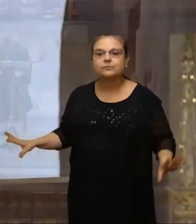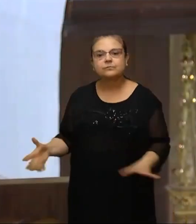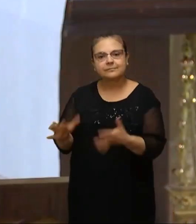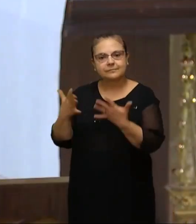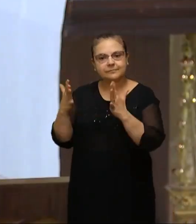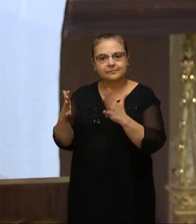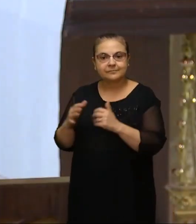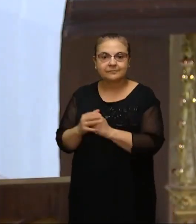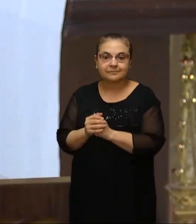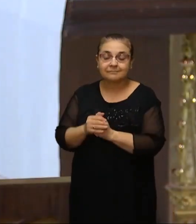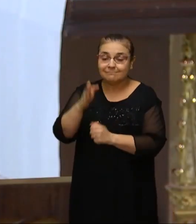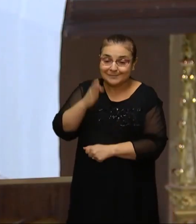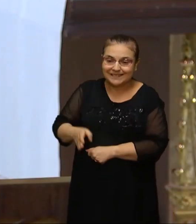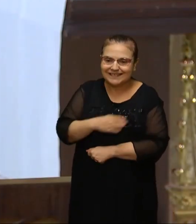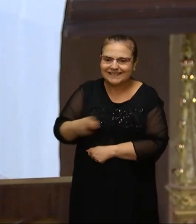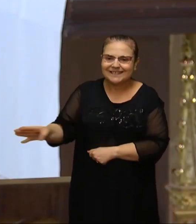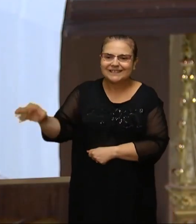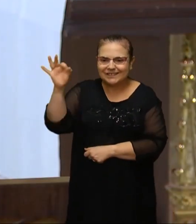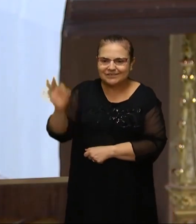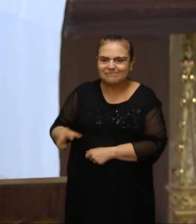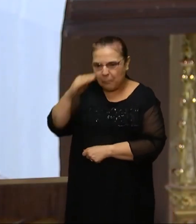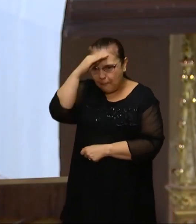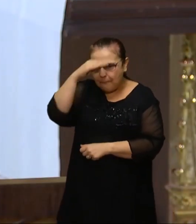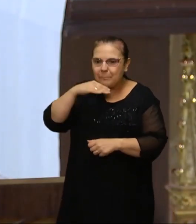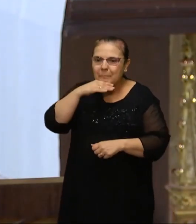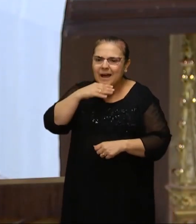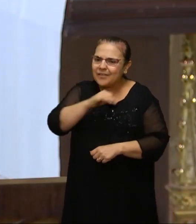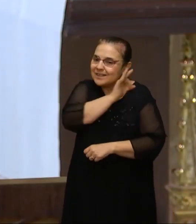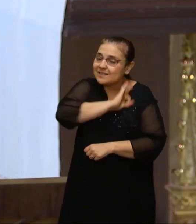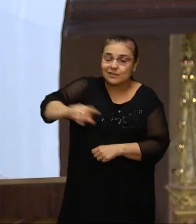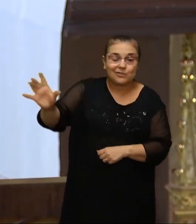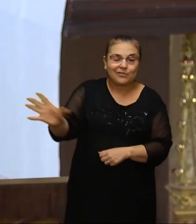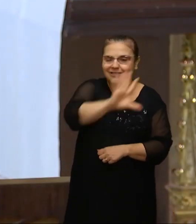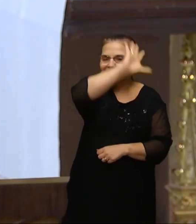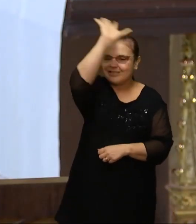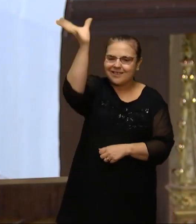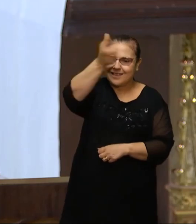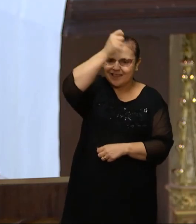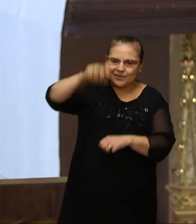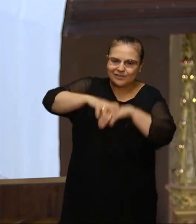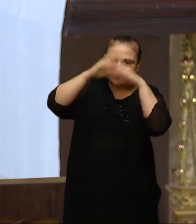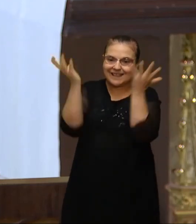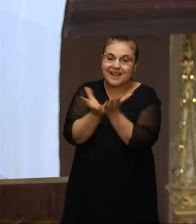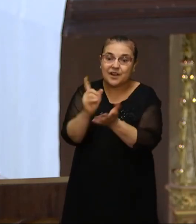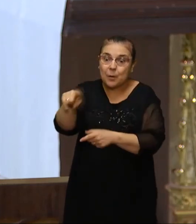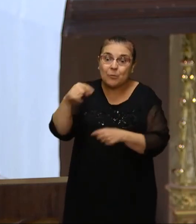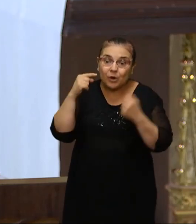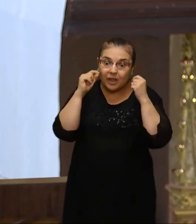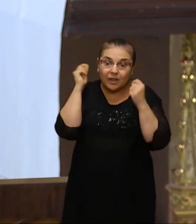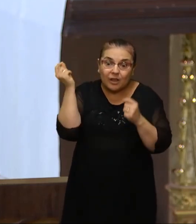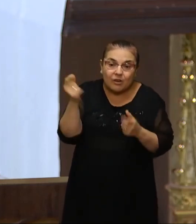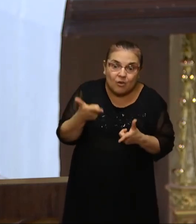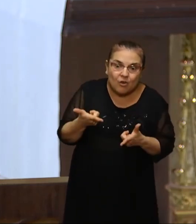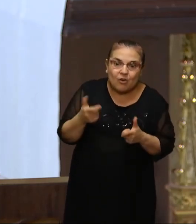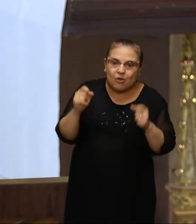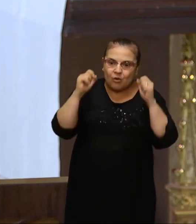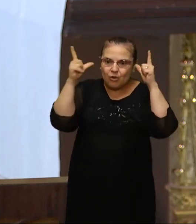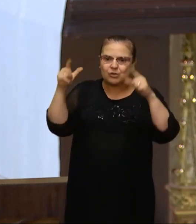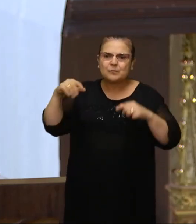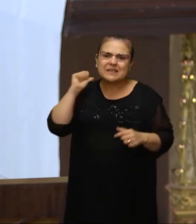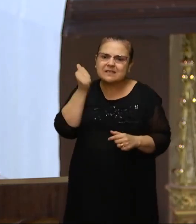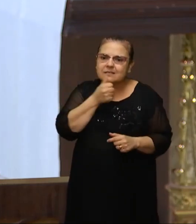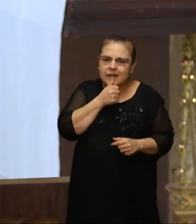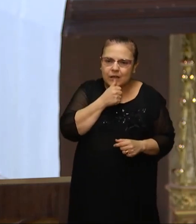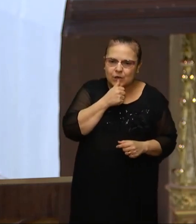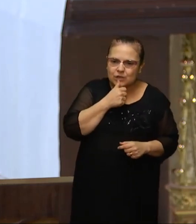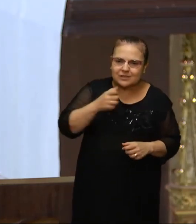aleluya bendito seas padre señor del cielo y de la tierra porque has revelado los misterios del reino a los